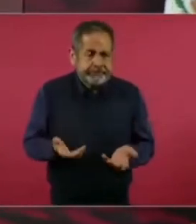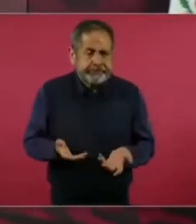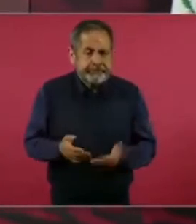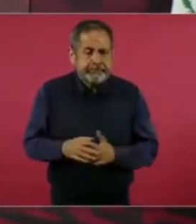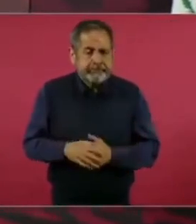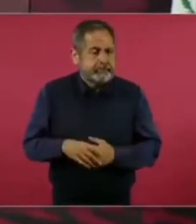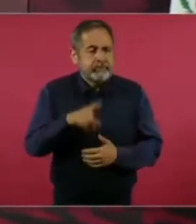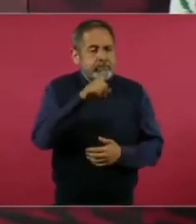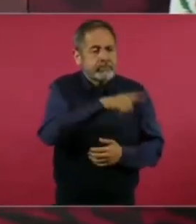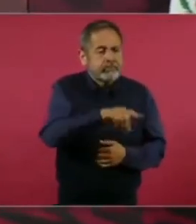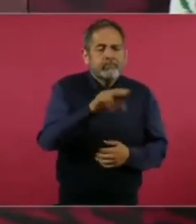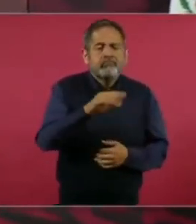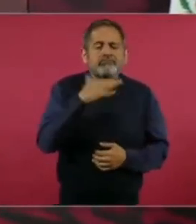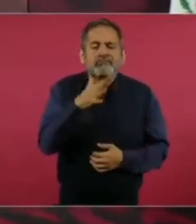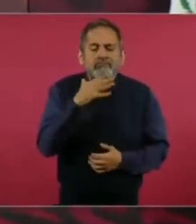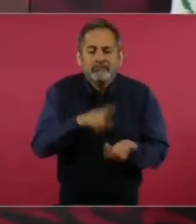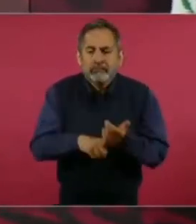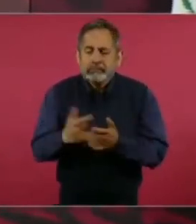corruptos,